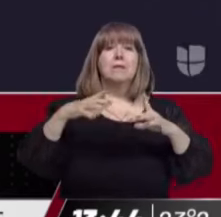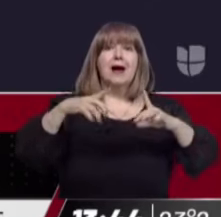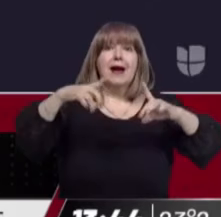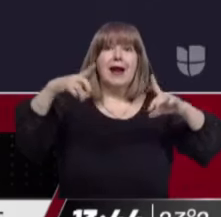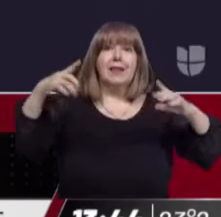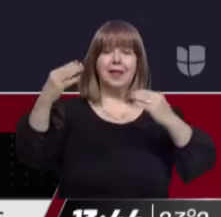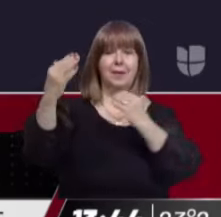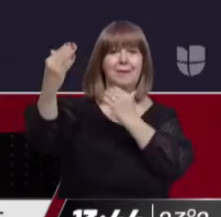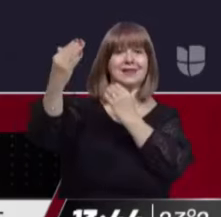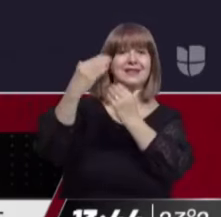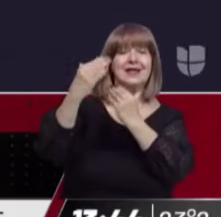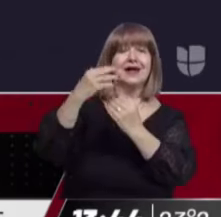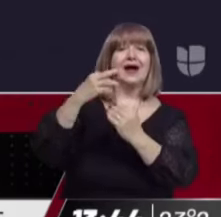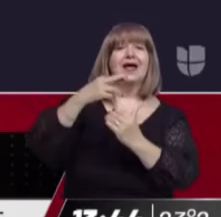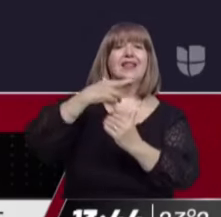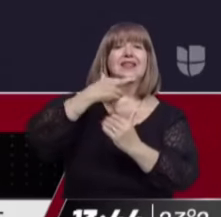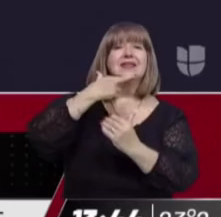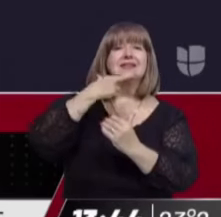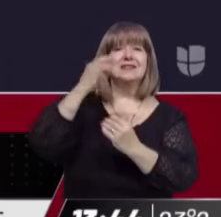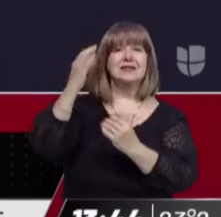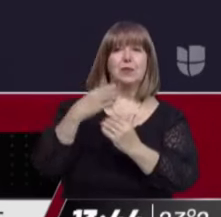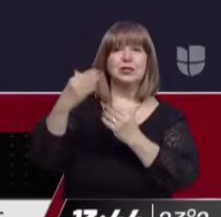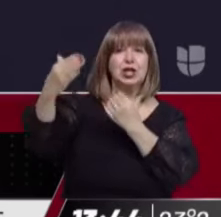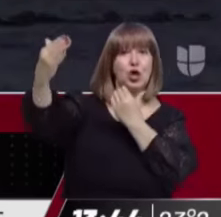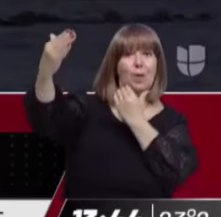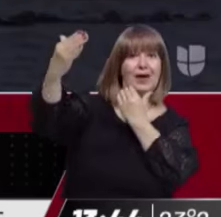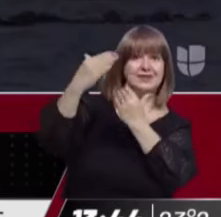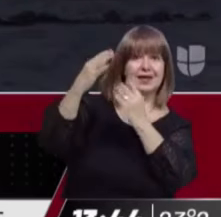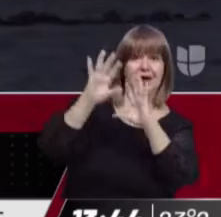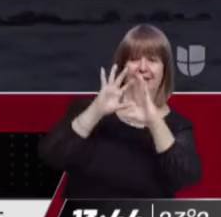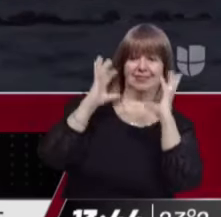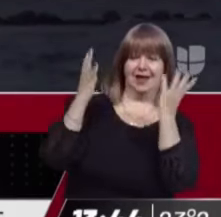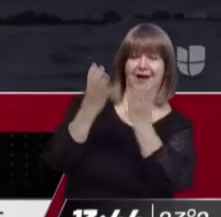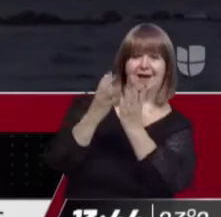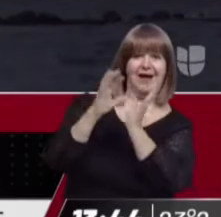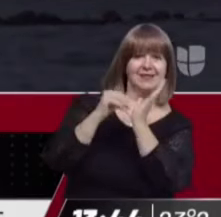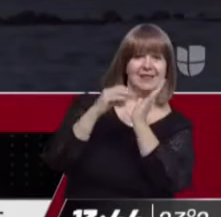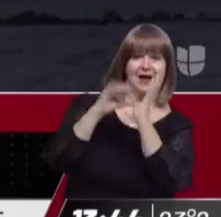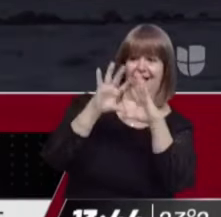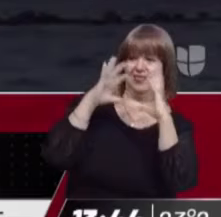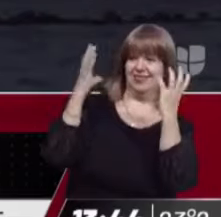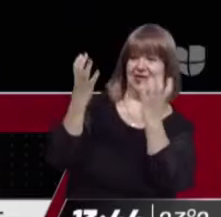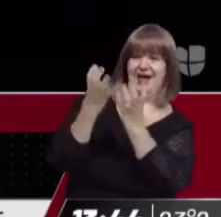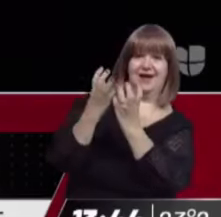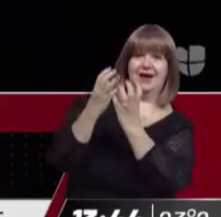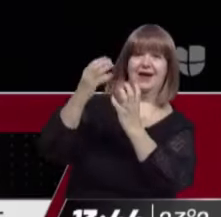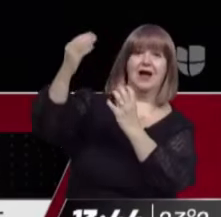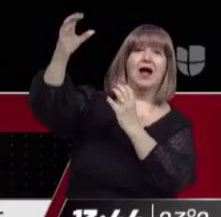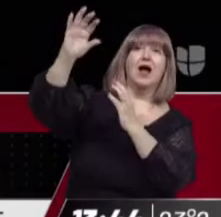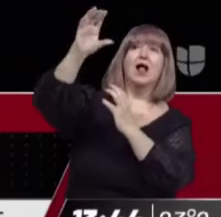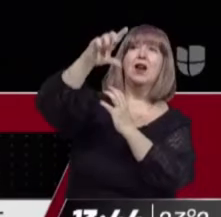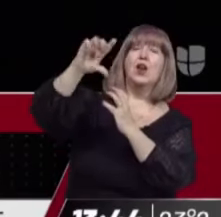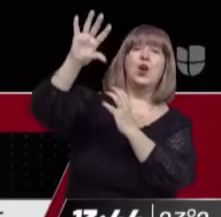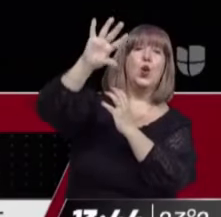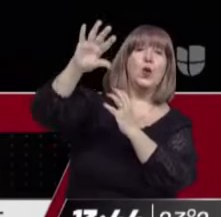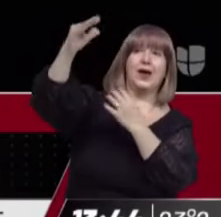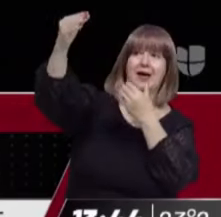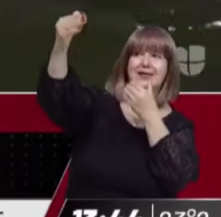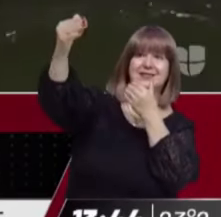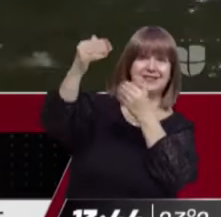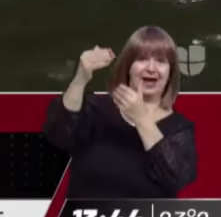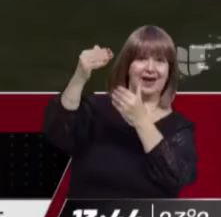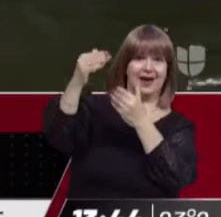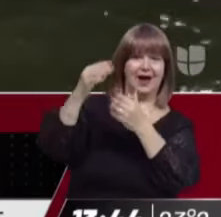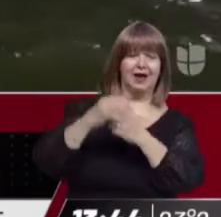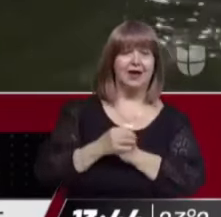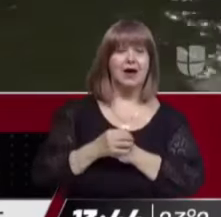más cerca de la Tierra, Adrián, que lo habitual. Sí, Sergio. Sí, estamos atentamente escuchando con Marisol. A ver, cualquier enamorado